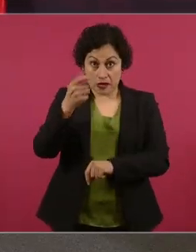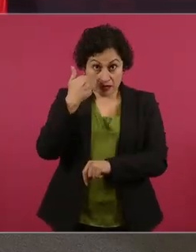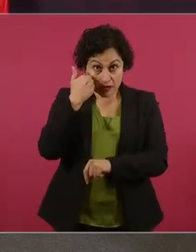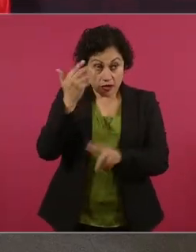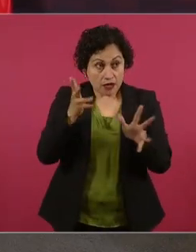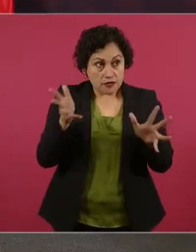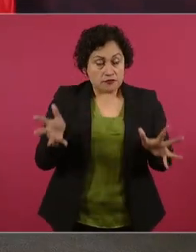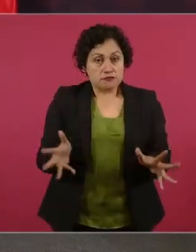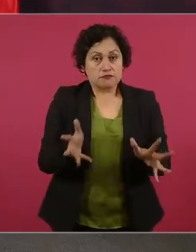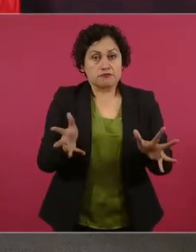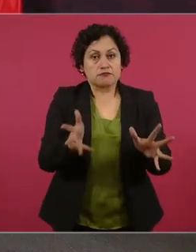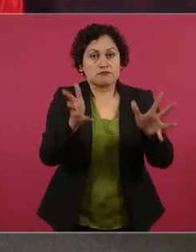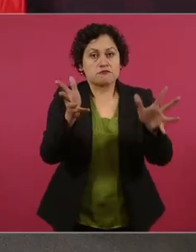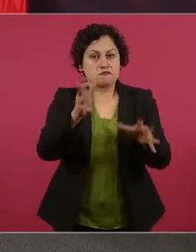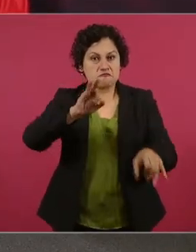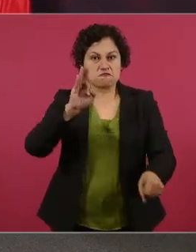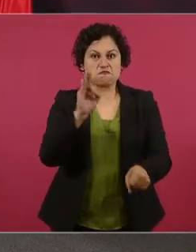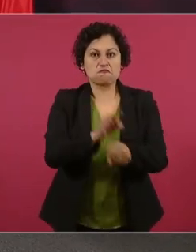el poder público,